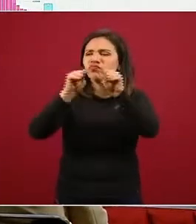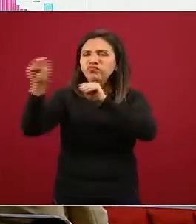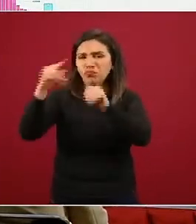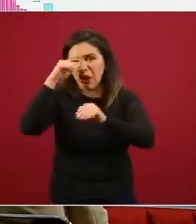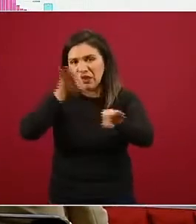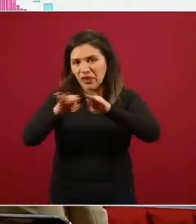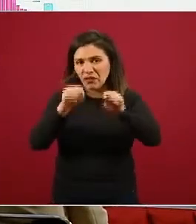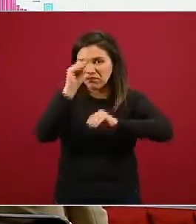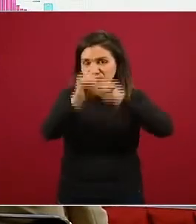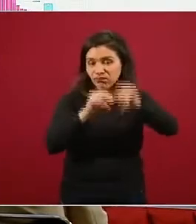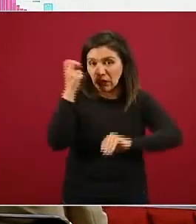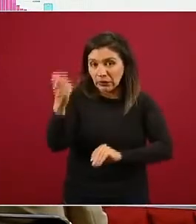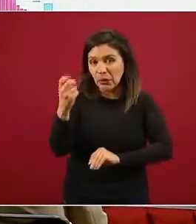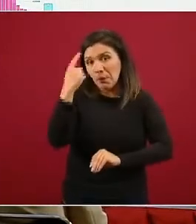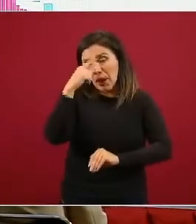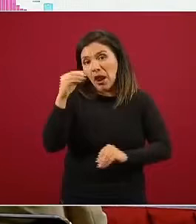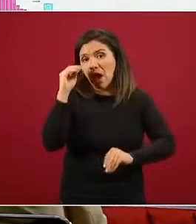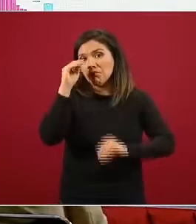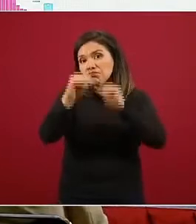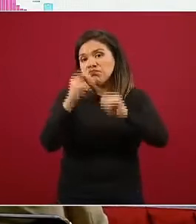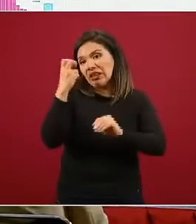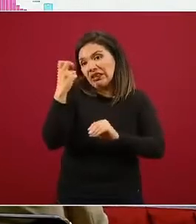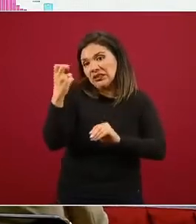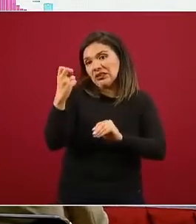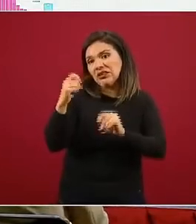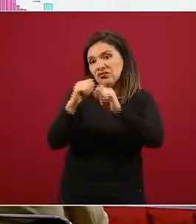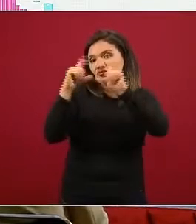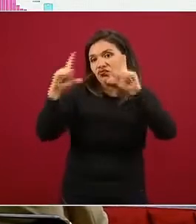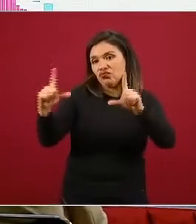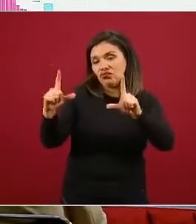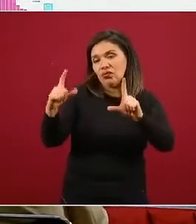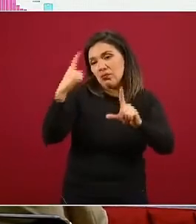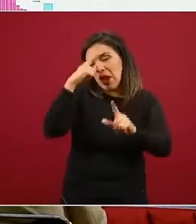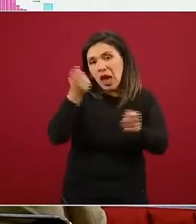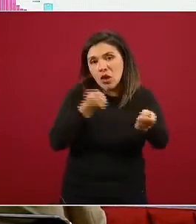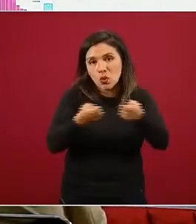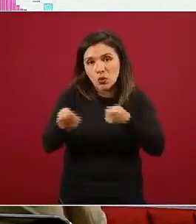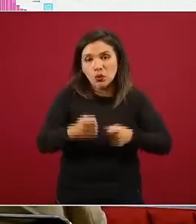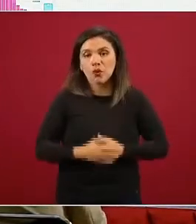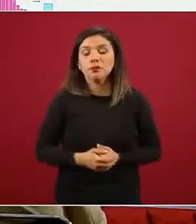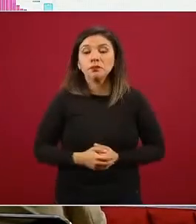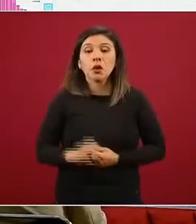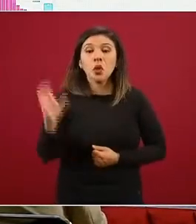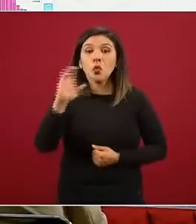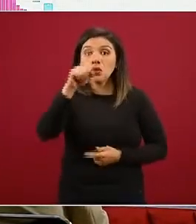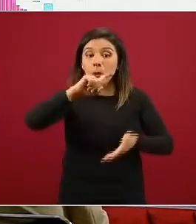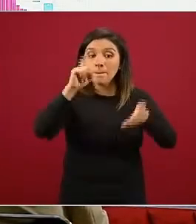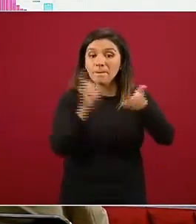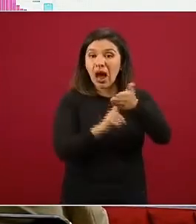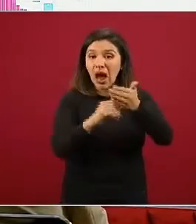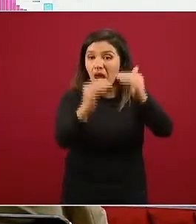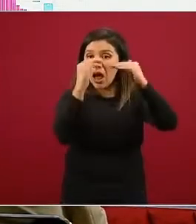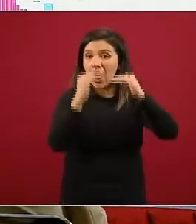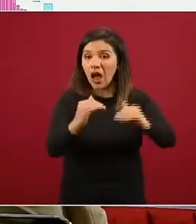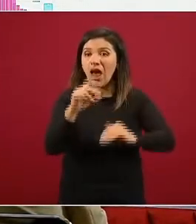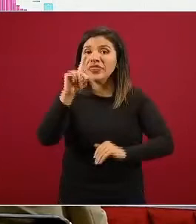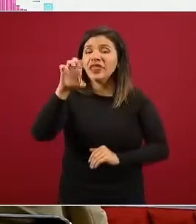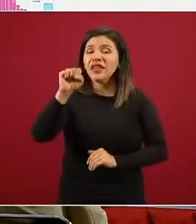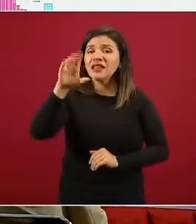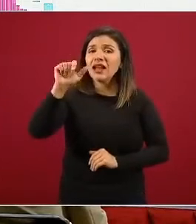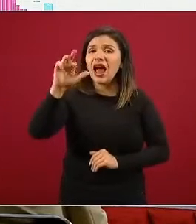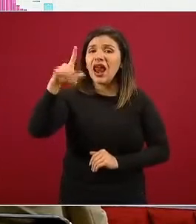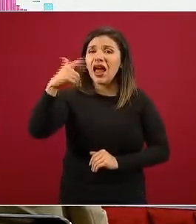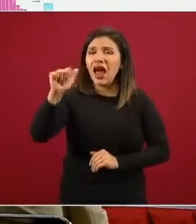públicas para diseñar este tablero de control. Cuando uno da clic en